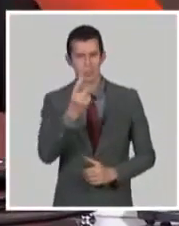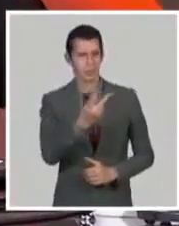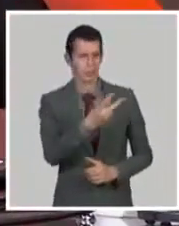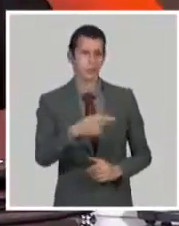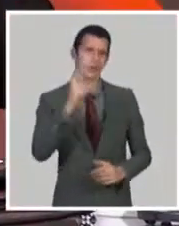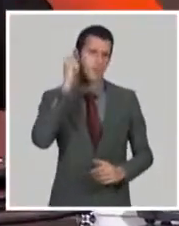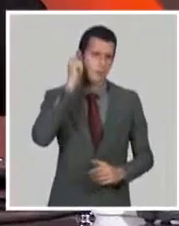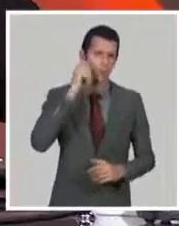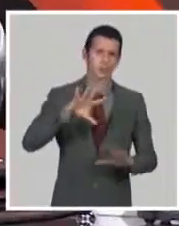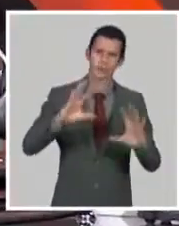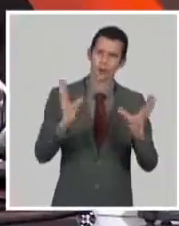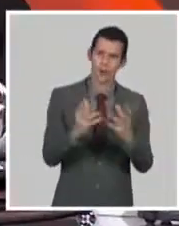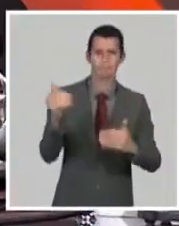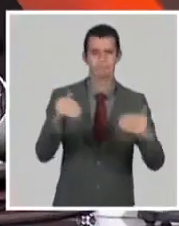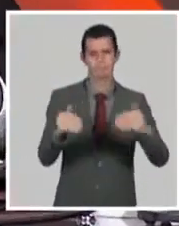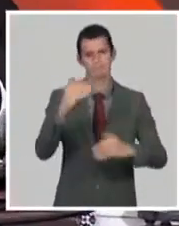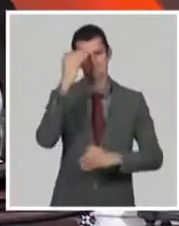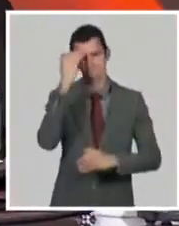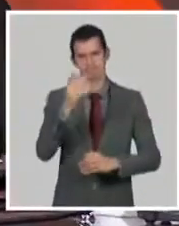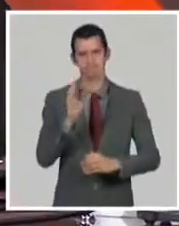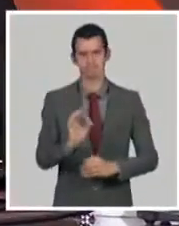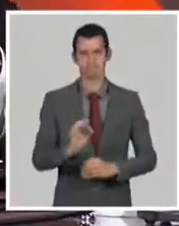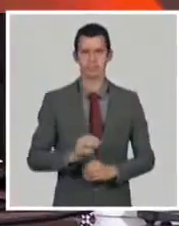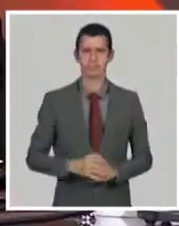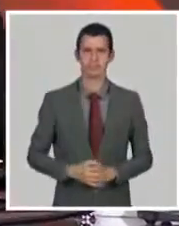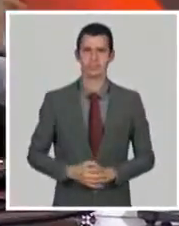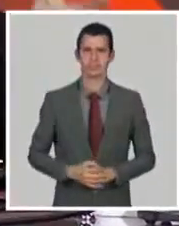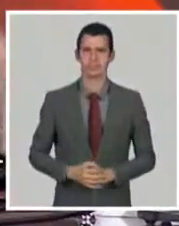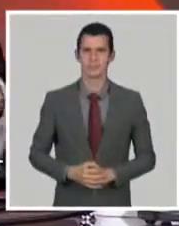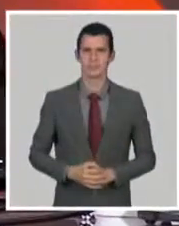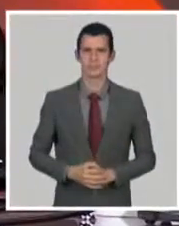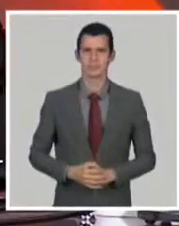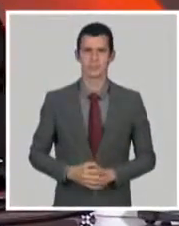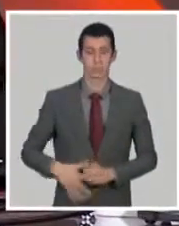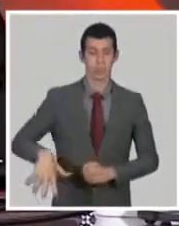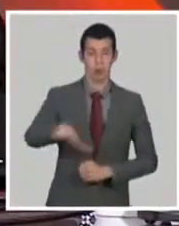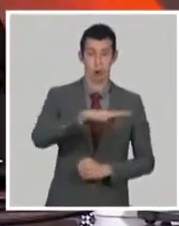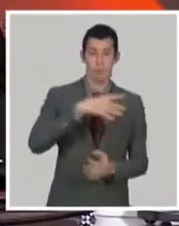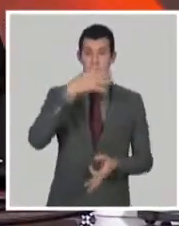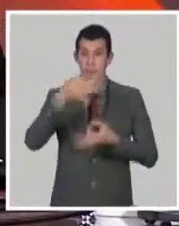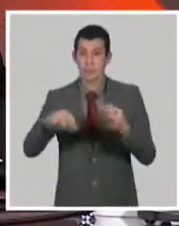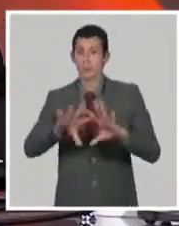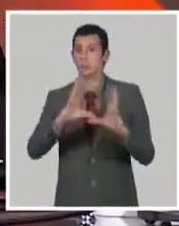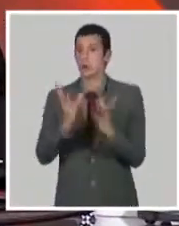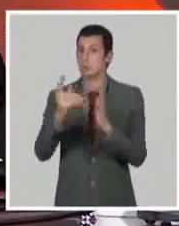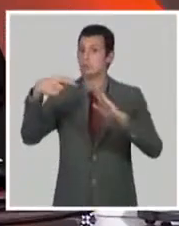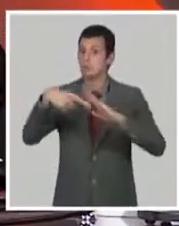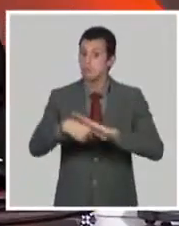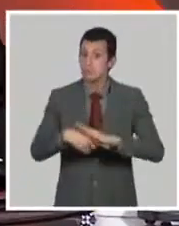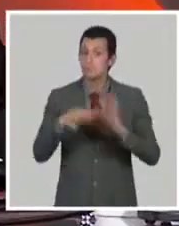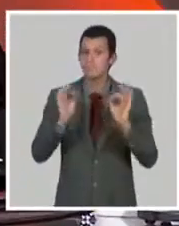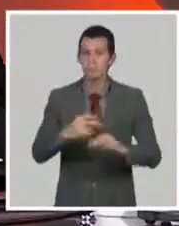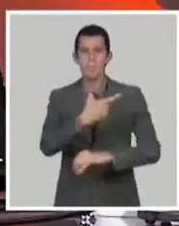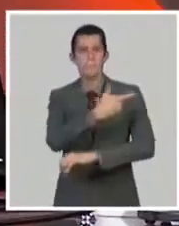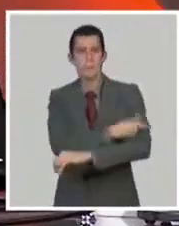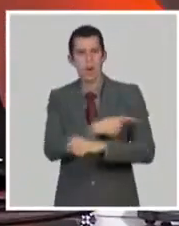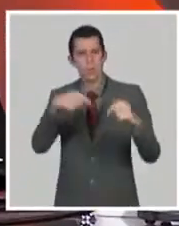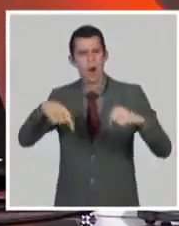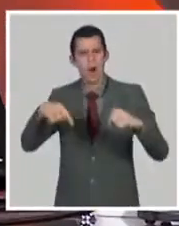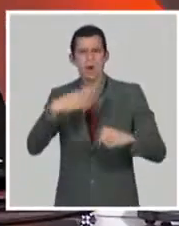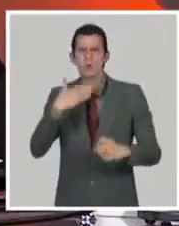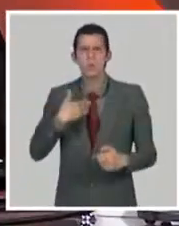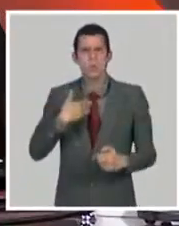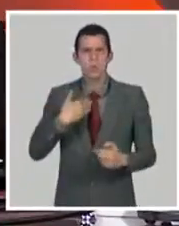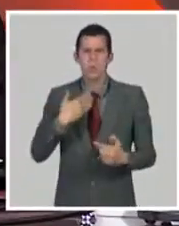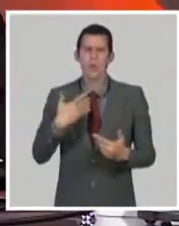doctor Ojito por haber estado con nosotros esta tarde, habernos ilustrado de todo el desarrollo que el país está desplegando en el ámbito de las